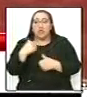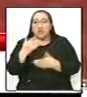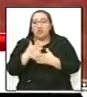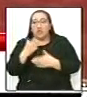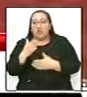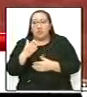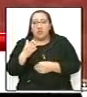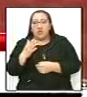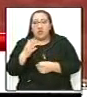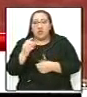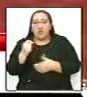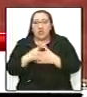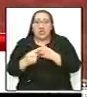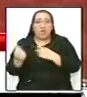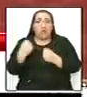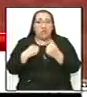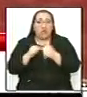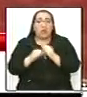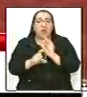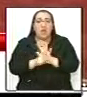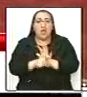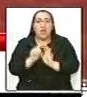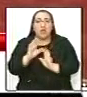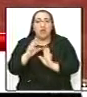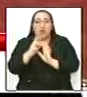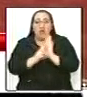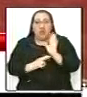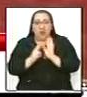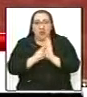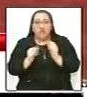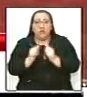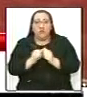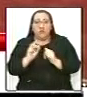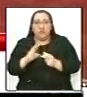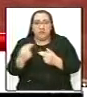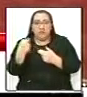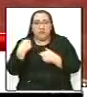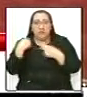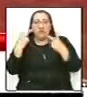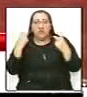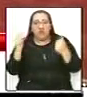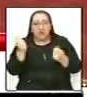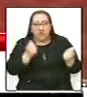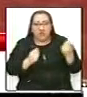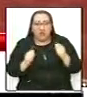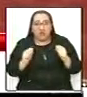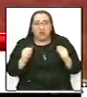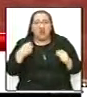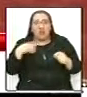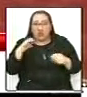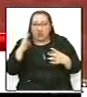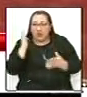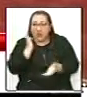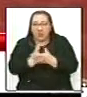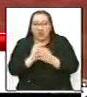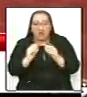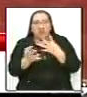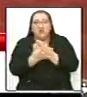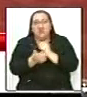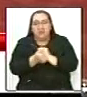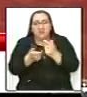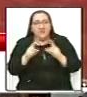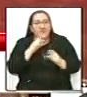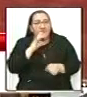otras funciones que determine la ley y su reglamento, bajo responsabilidad administrativa, civil o penal, en el caso de